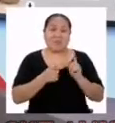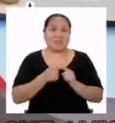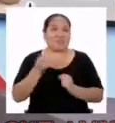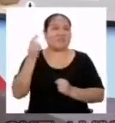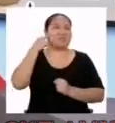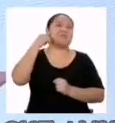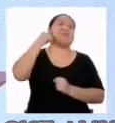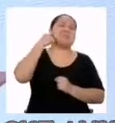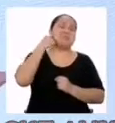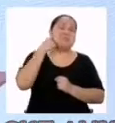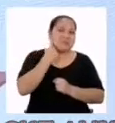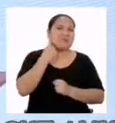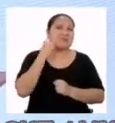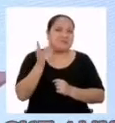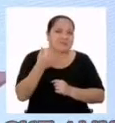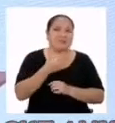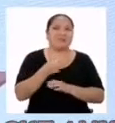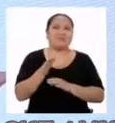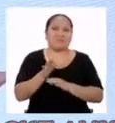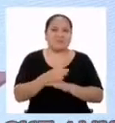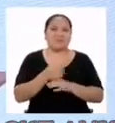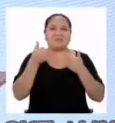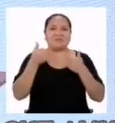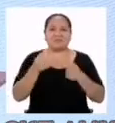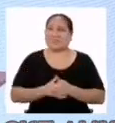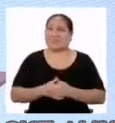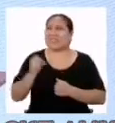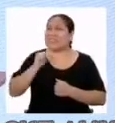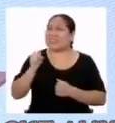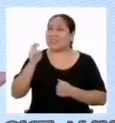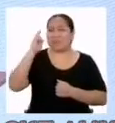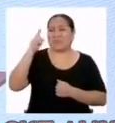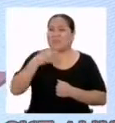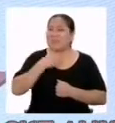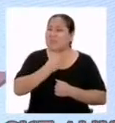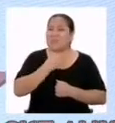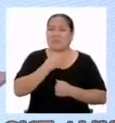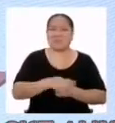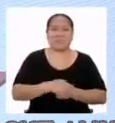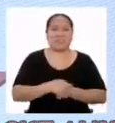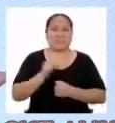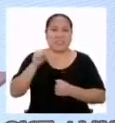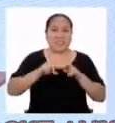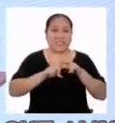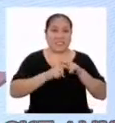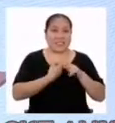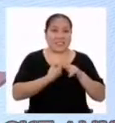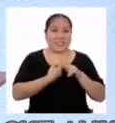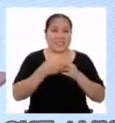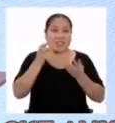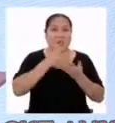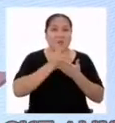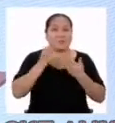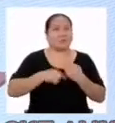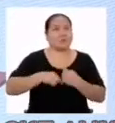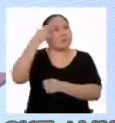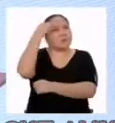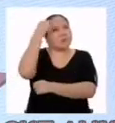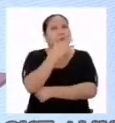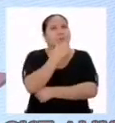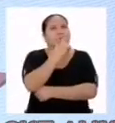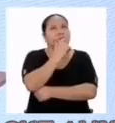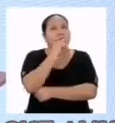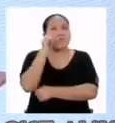el ritmo. Claro, profe, es bien bacán. Y lo mejor es que al inicio del programa estuve pensando